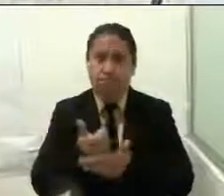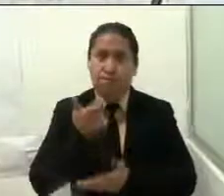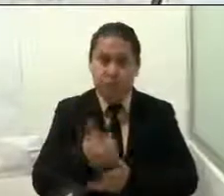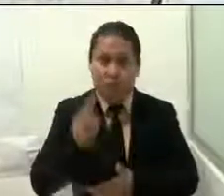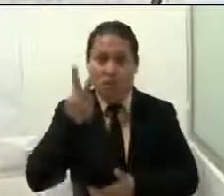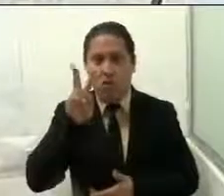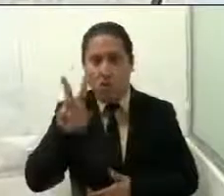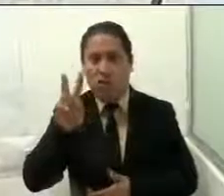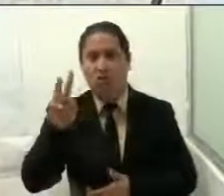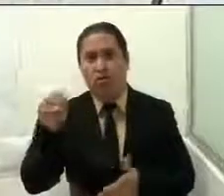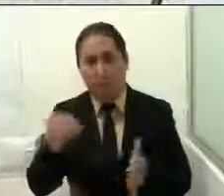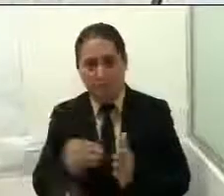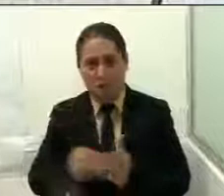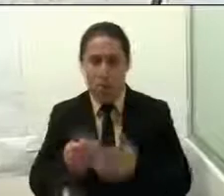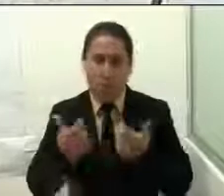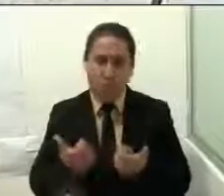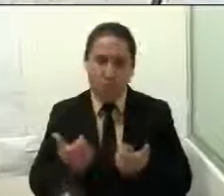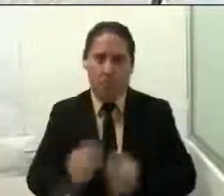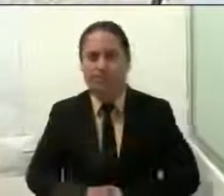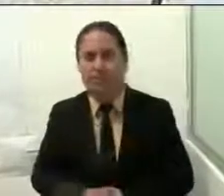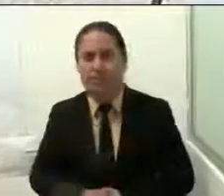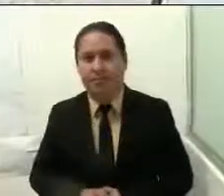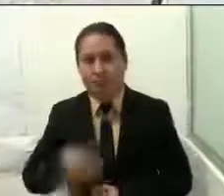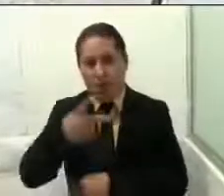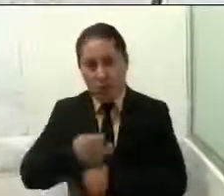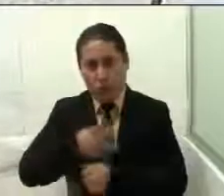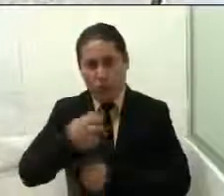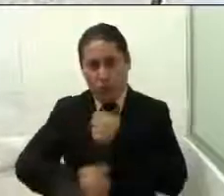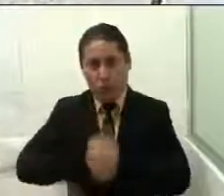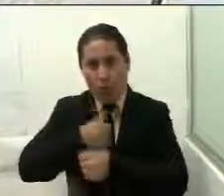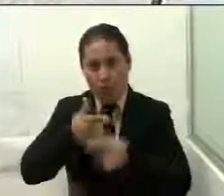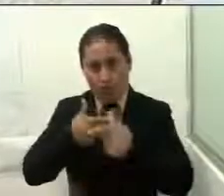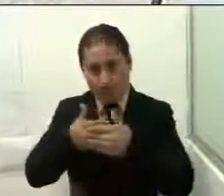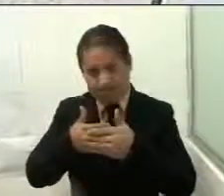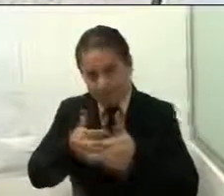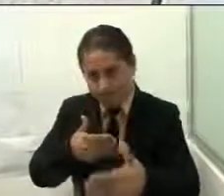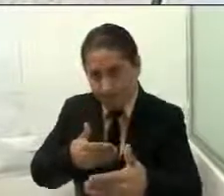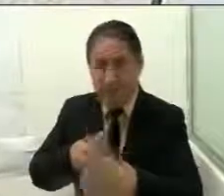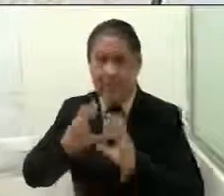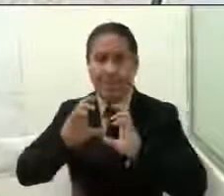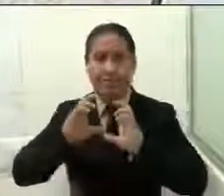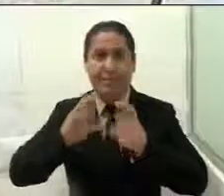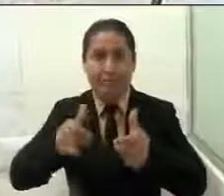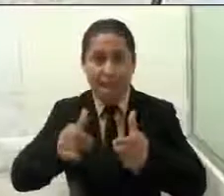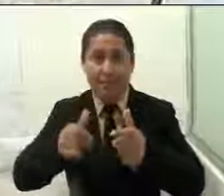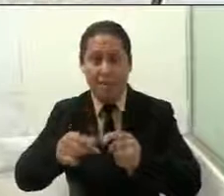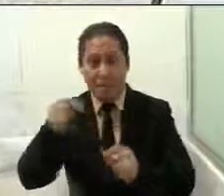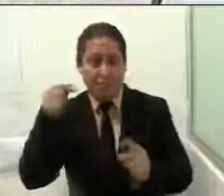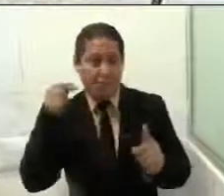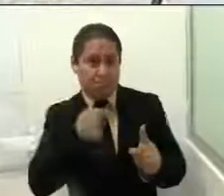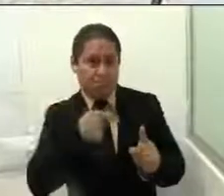millones de pesos por segundo año consecutivo chiapas fue referente en la feria